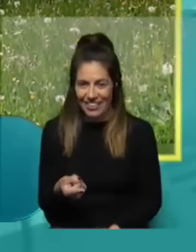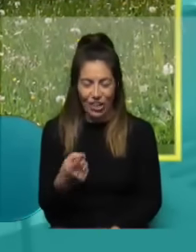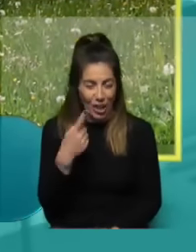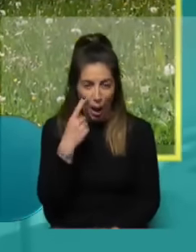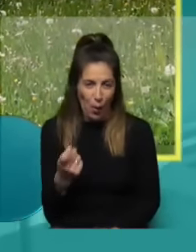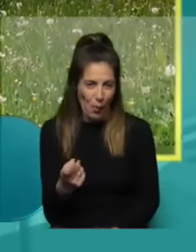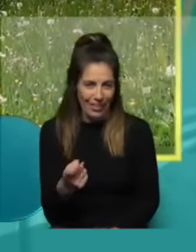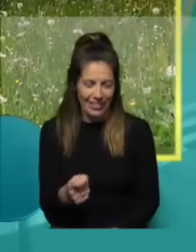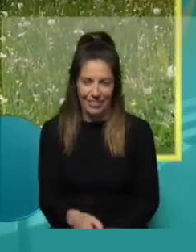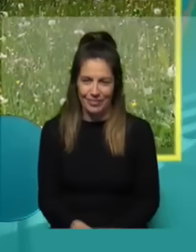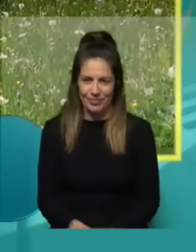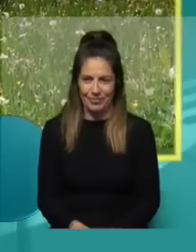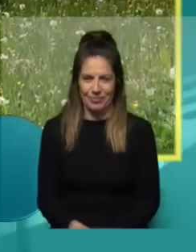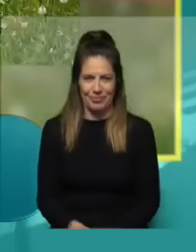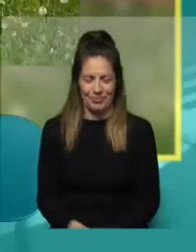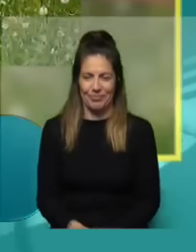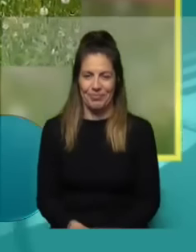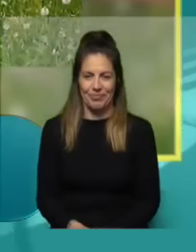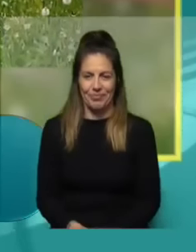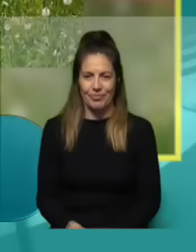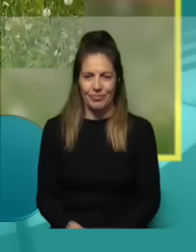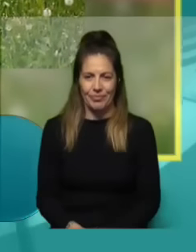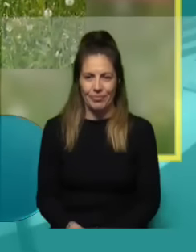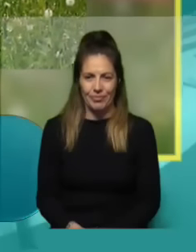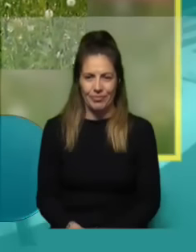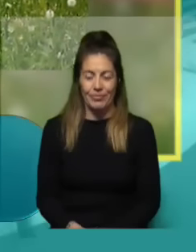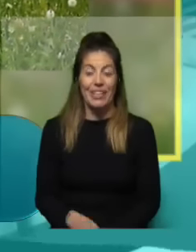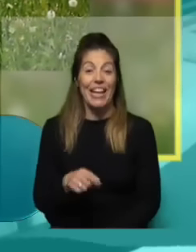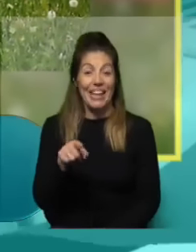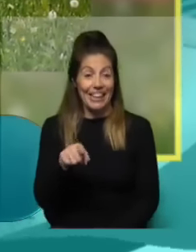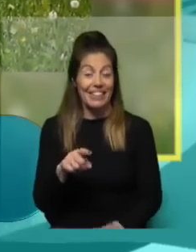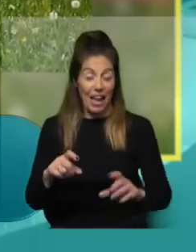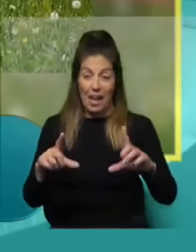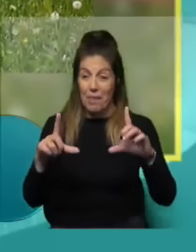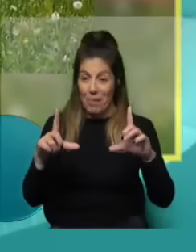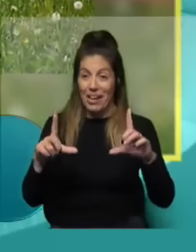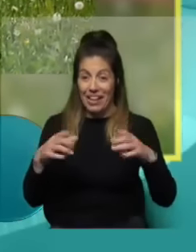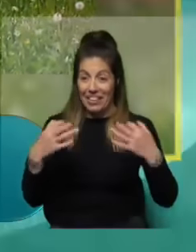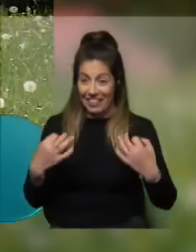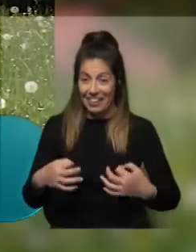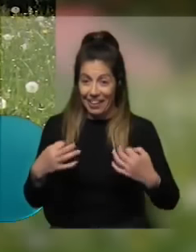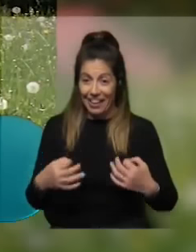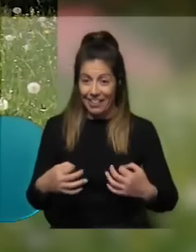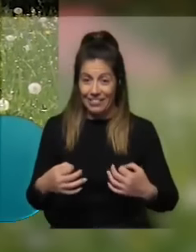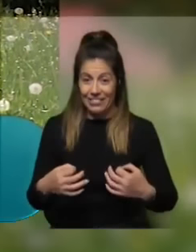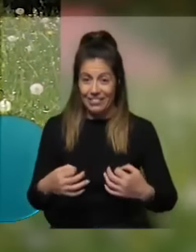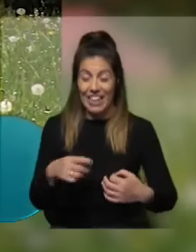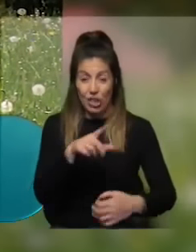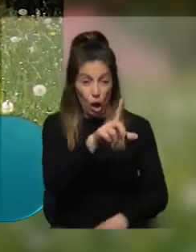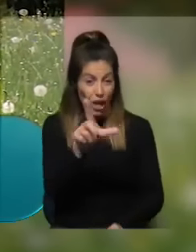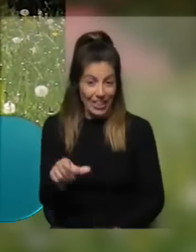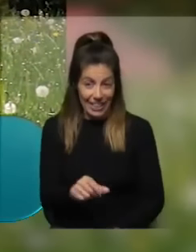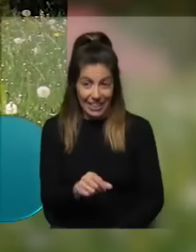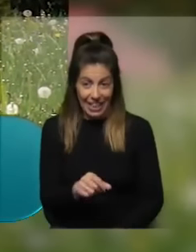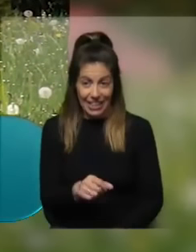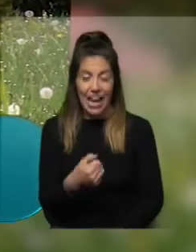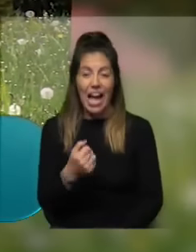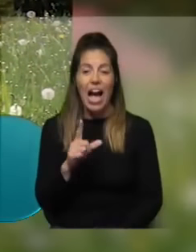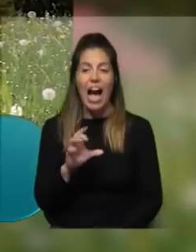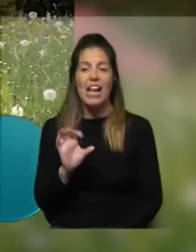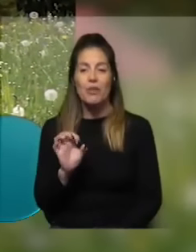Viene corriendo. Bueno, traje esta imagen porque esto es real. Esto es en Italia, en los Alpes, creo que